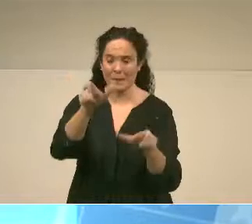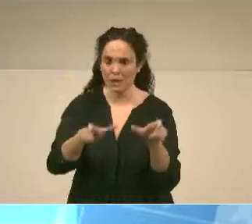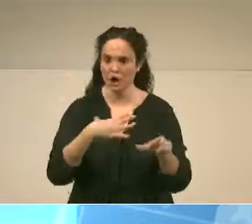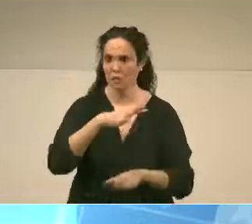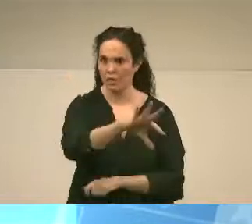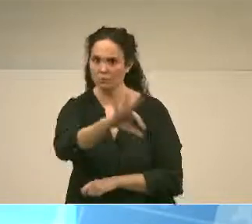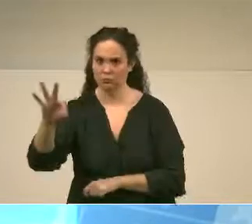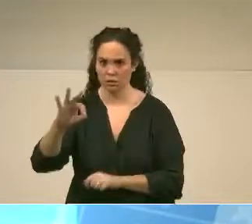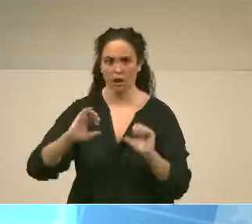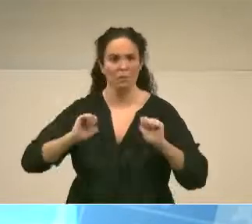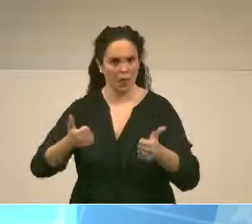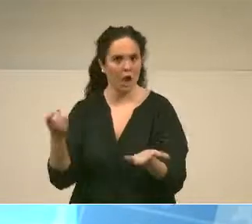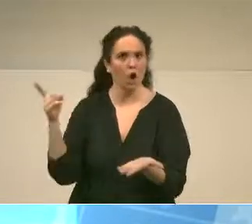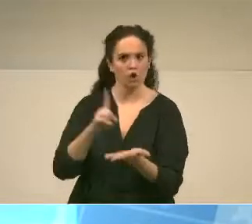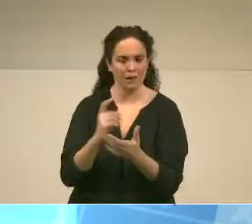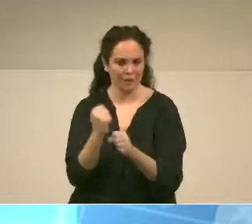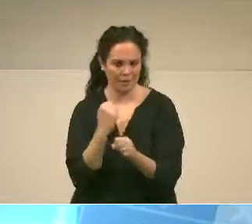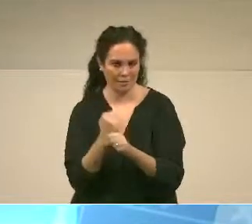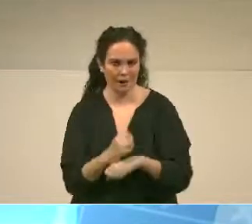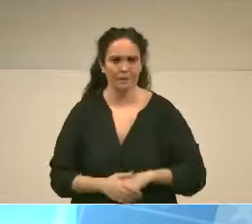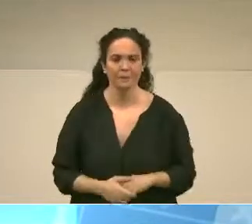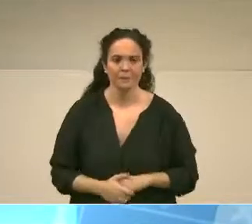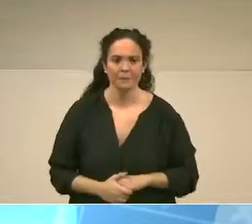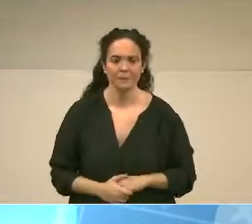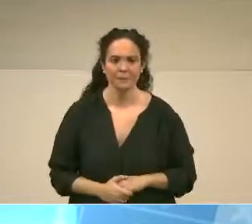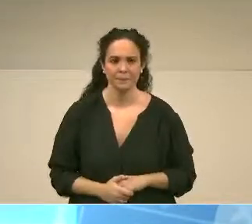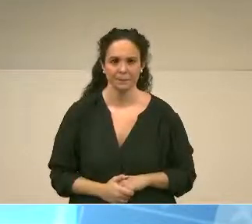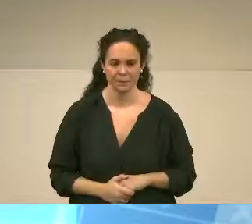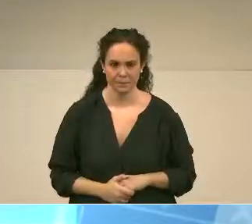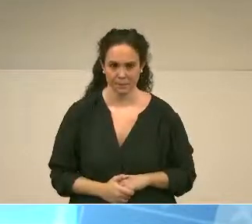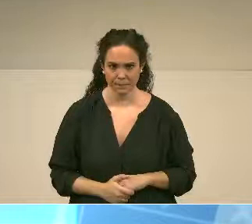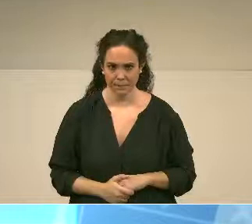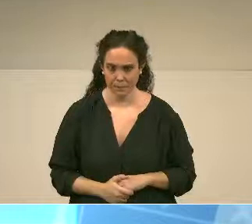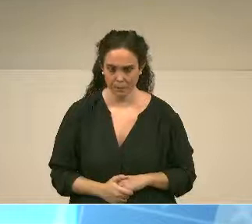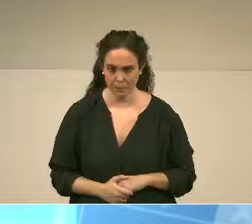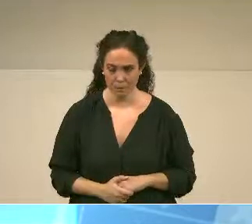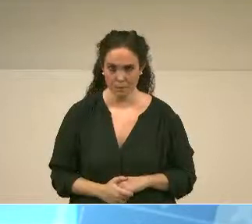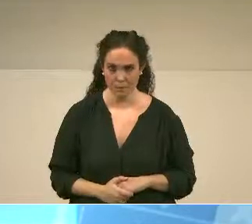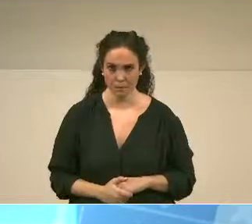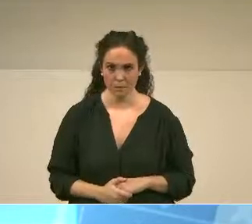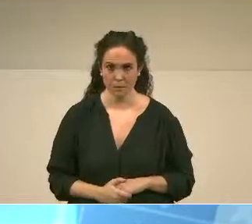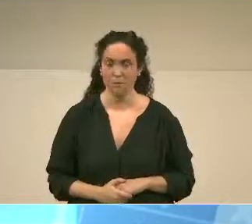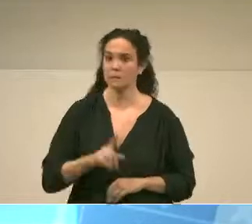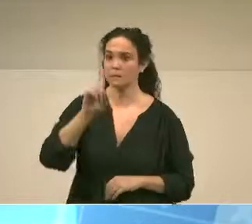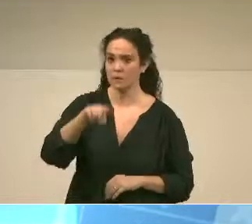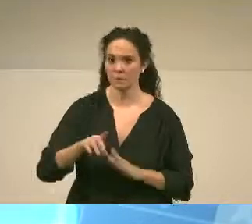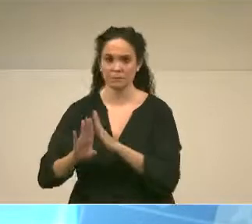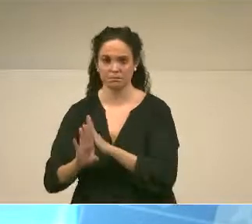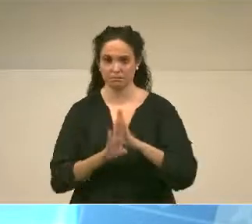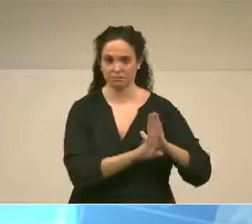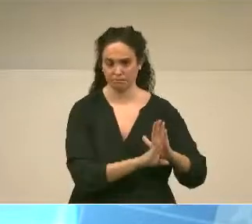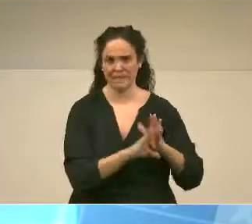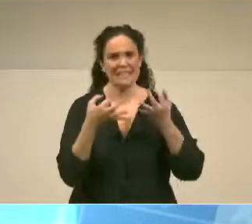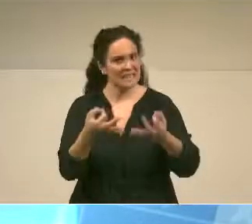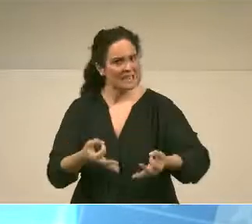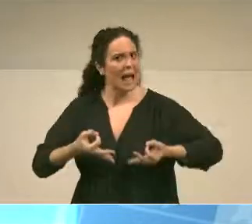ser algunas de las personas con las que se pueda empezar a trabajar. Y no tenemos que olvidar que siempre